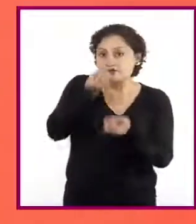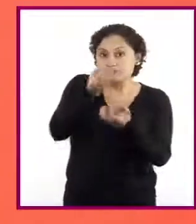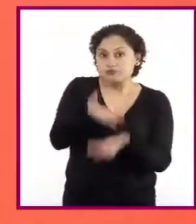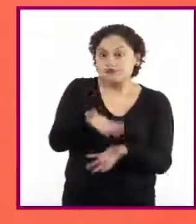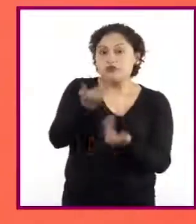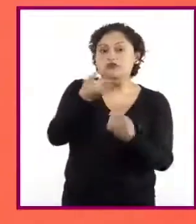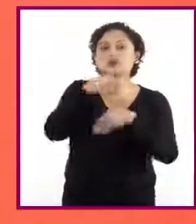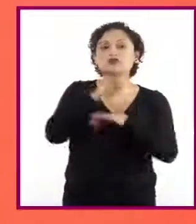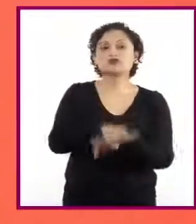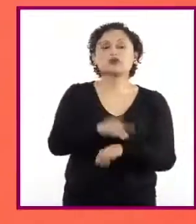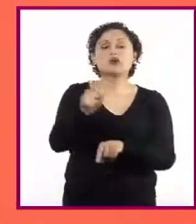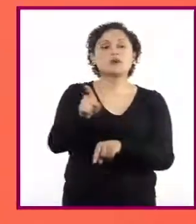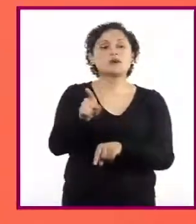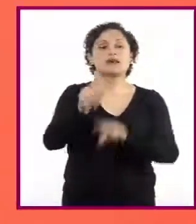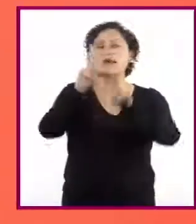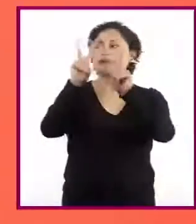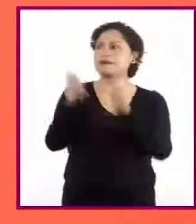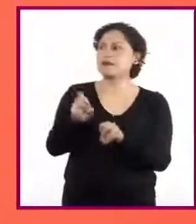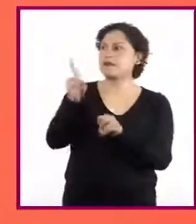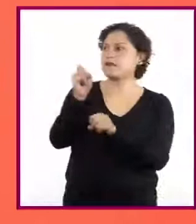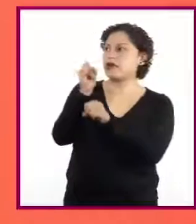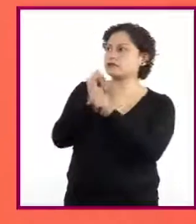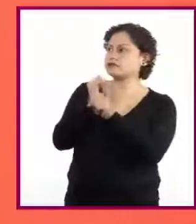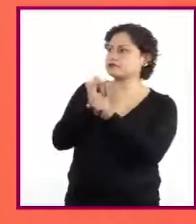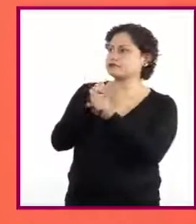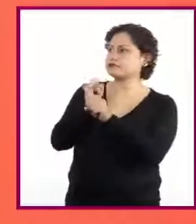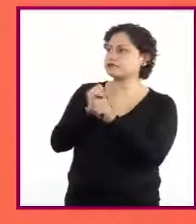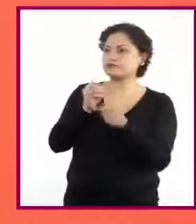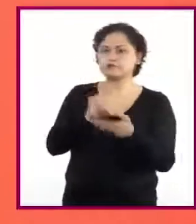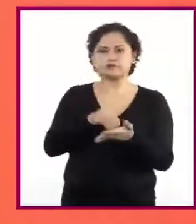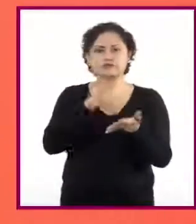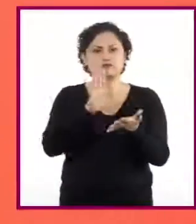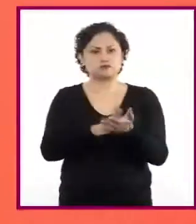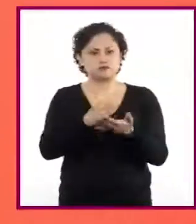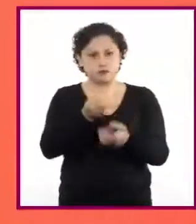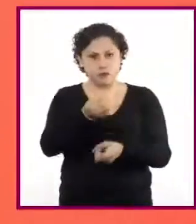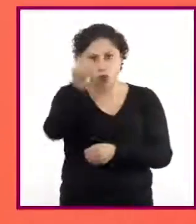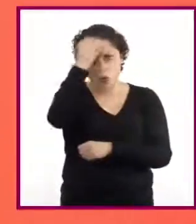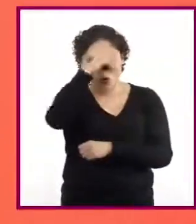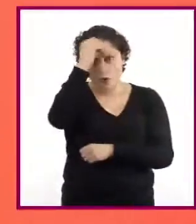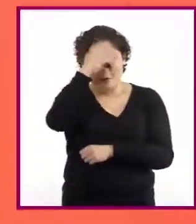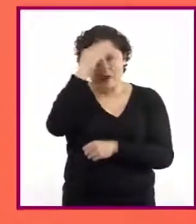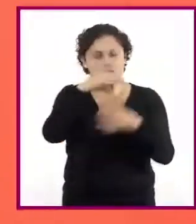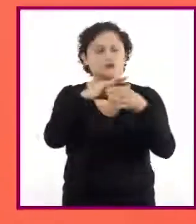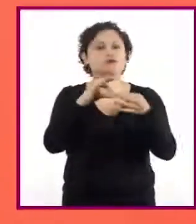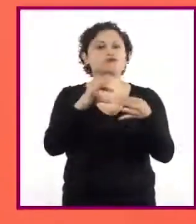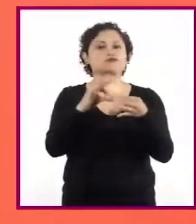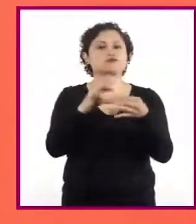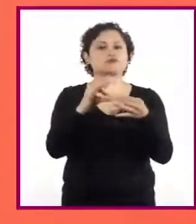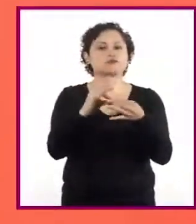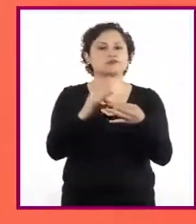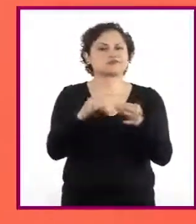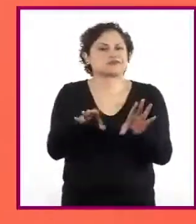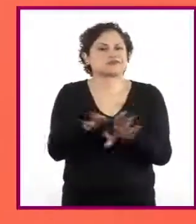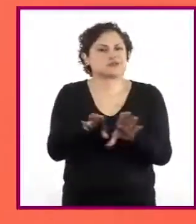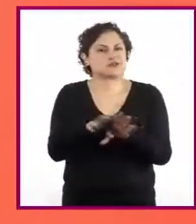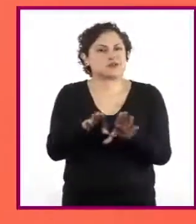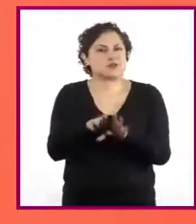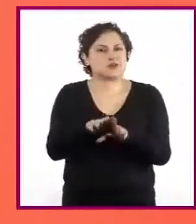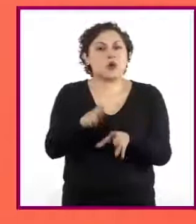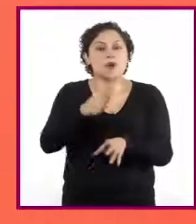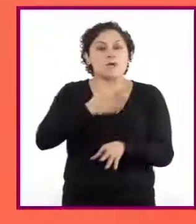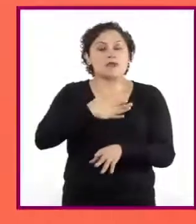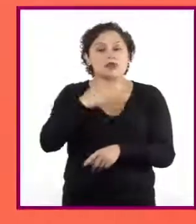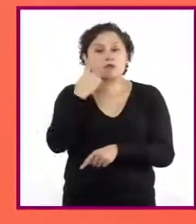elegido a partir de la argumentación. Es decir, un razonamiento que nace no solo de una forma de ver el